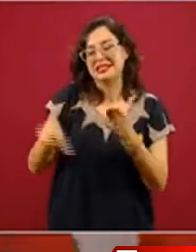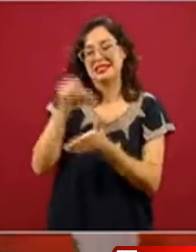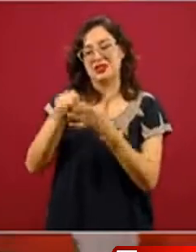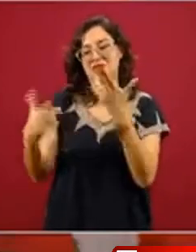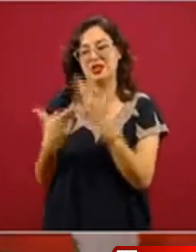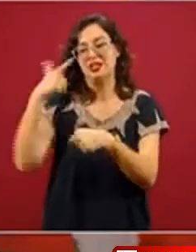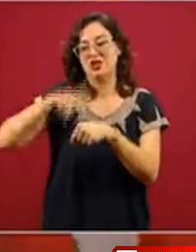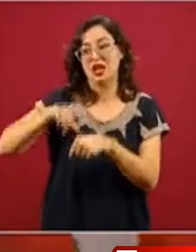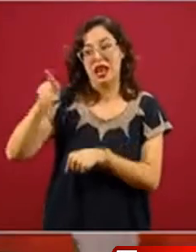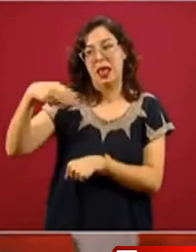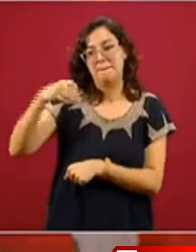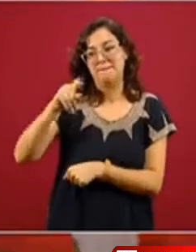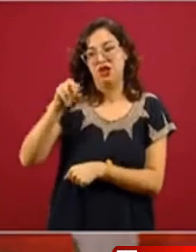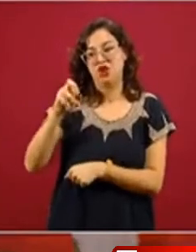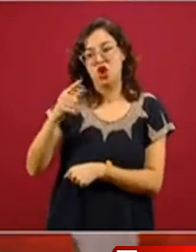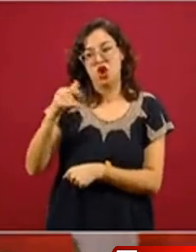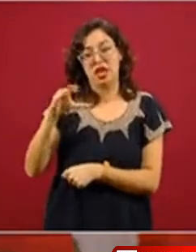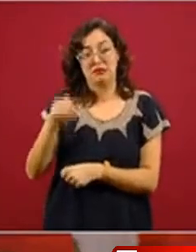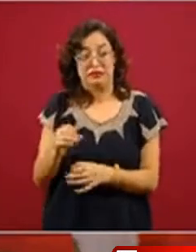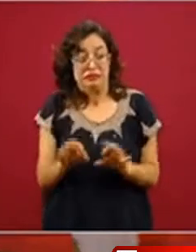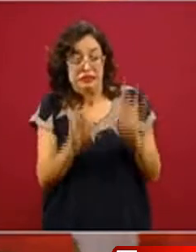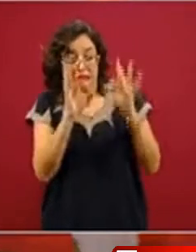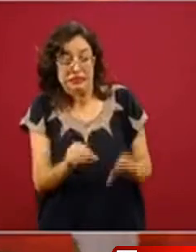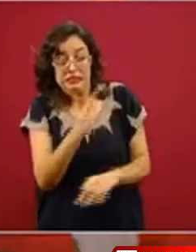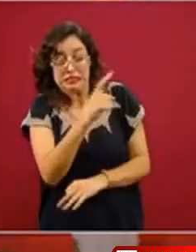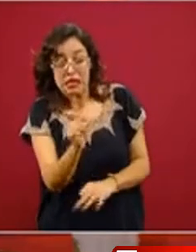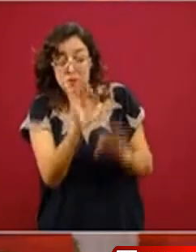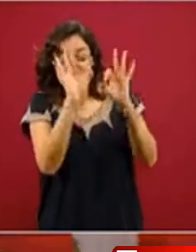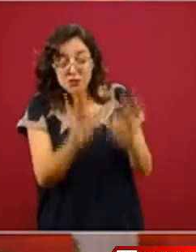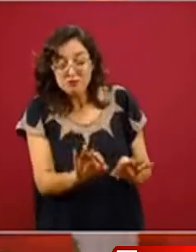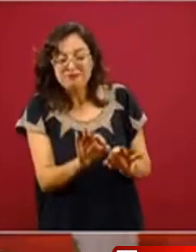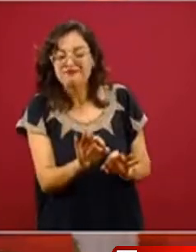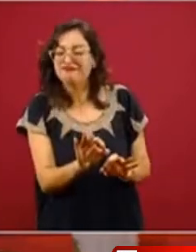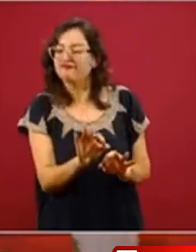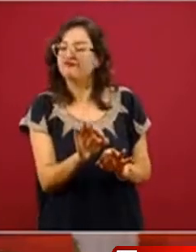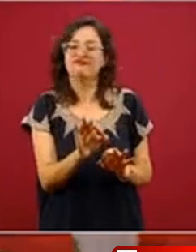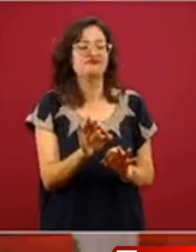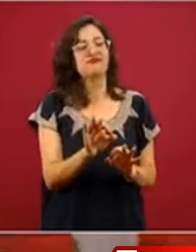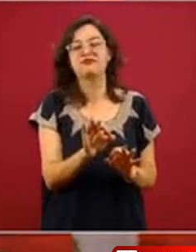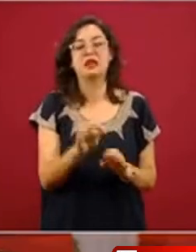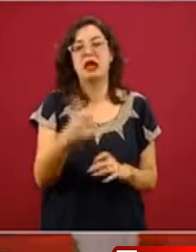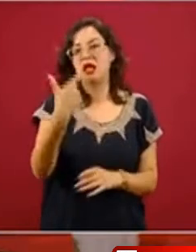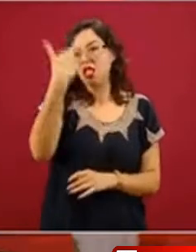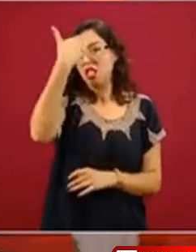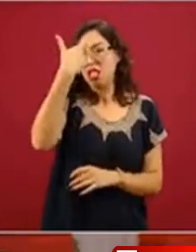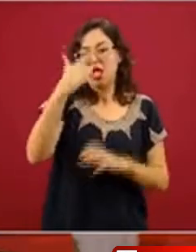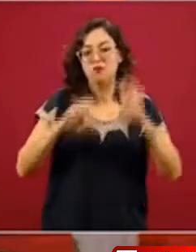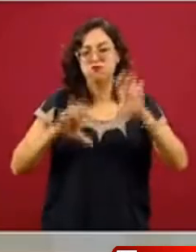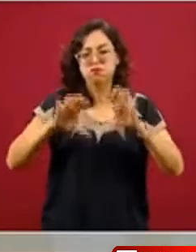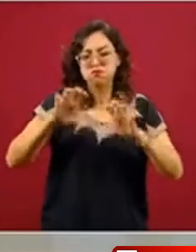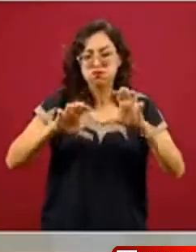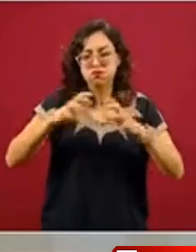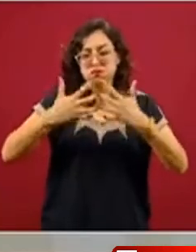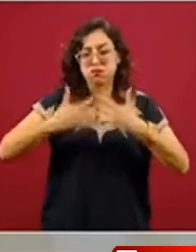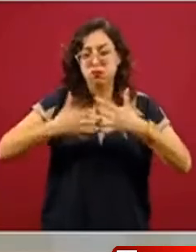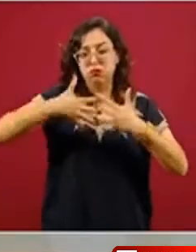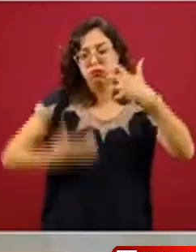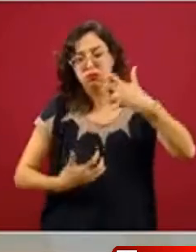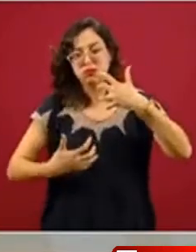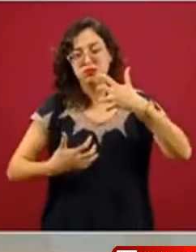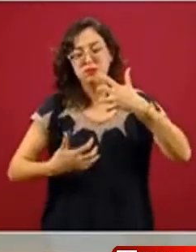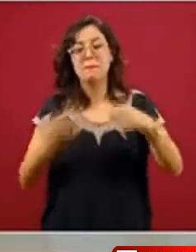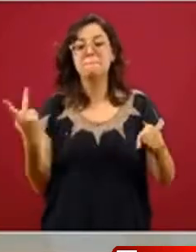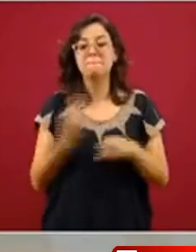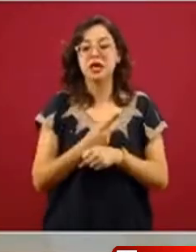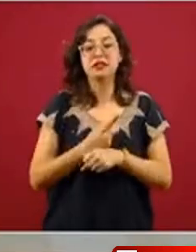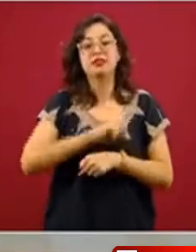de Metrología y Normalización de México, que tienen una gran propensión a descalibrarse y dar una señal que al